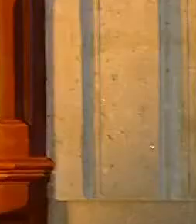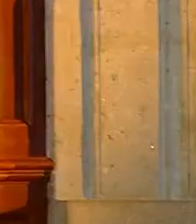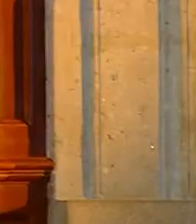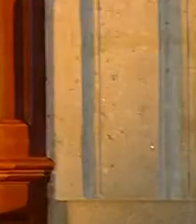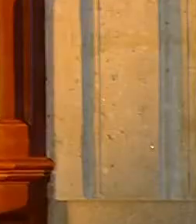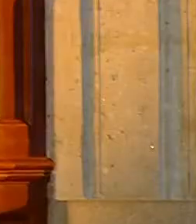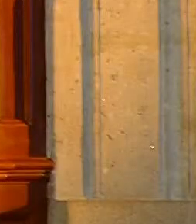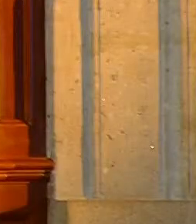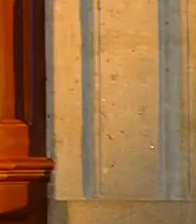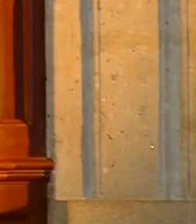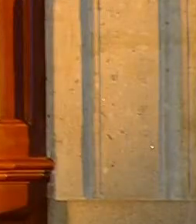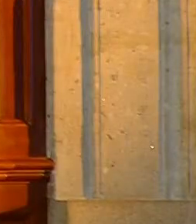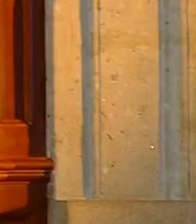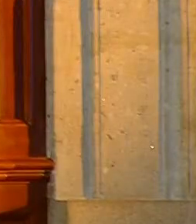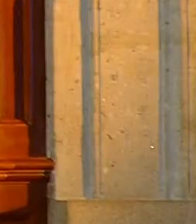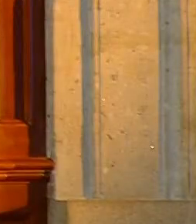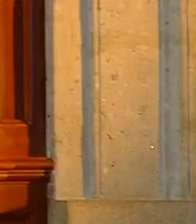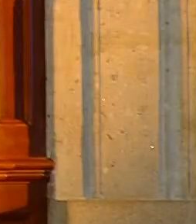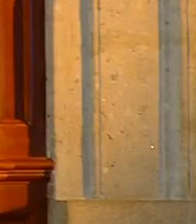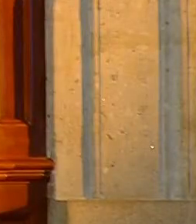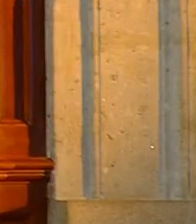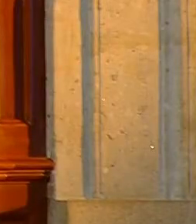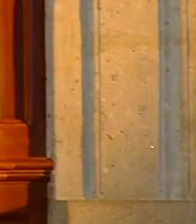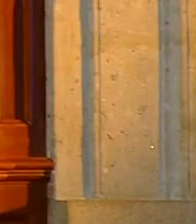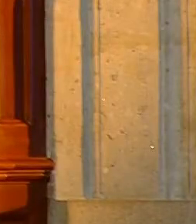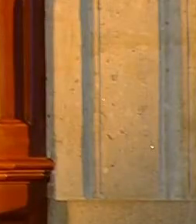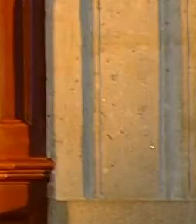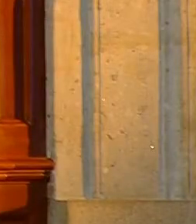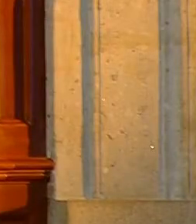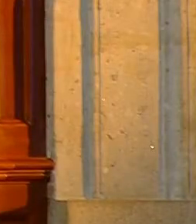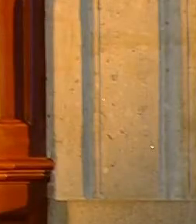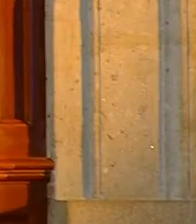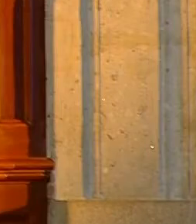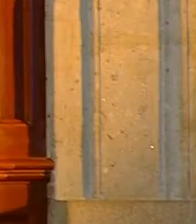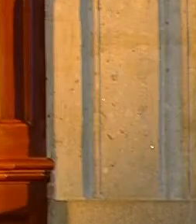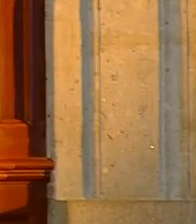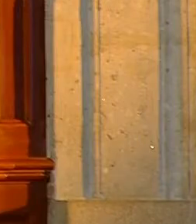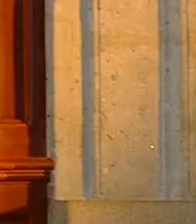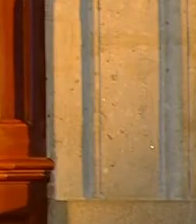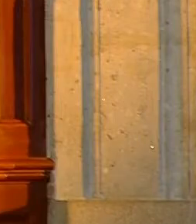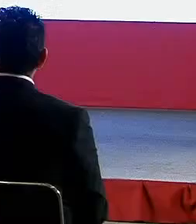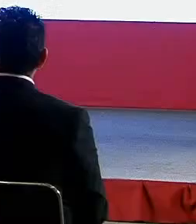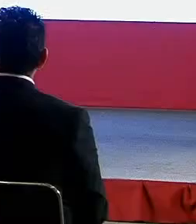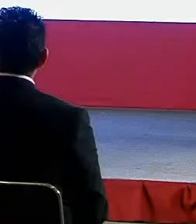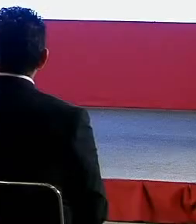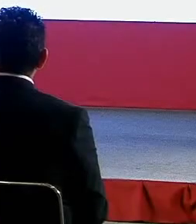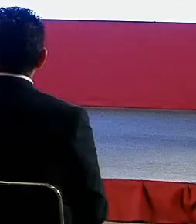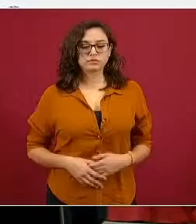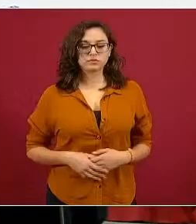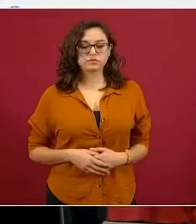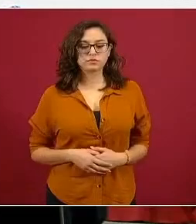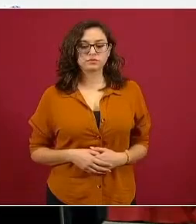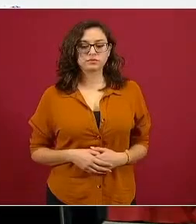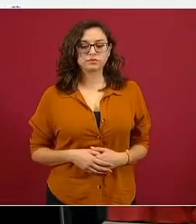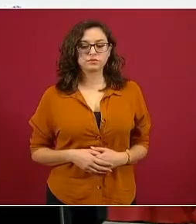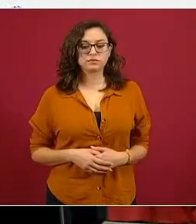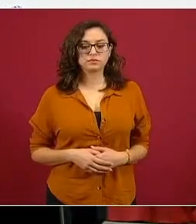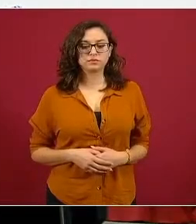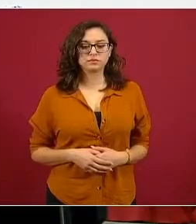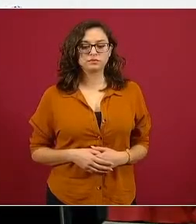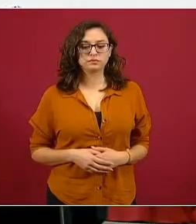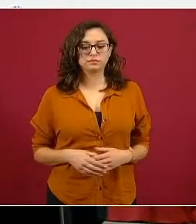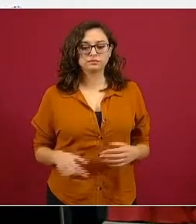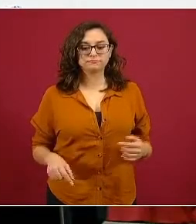y marca claramente cuáles son los principales objetivos. Primero, incentivar